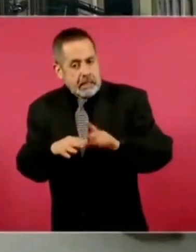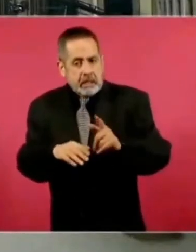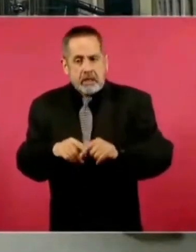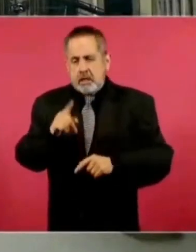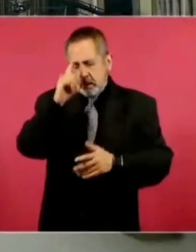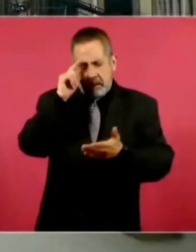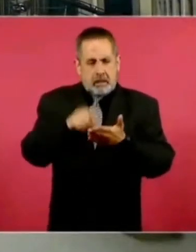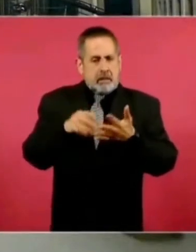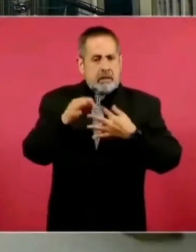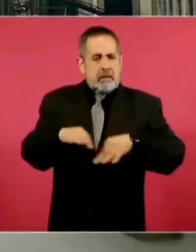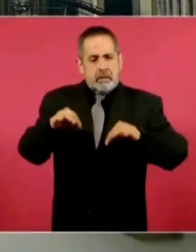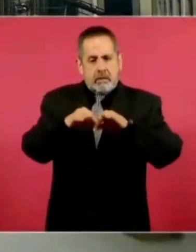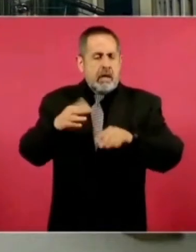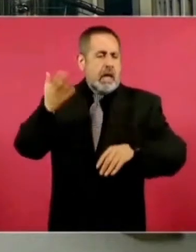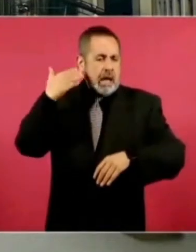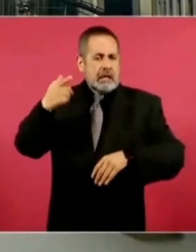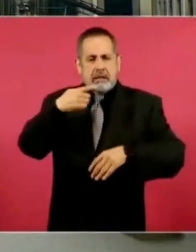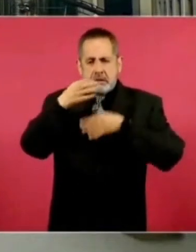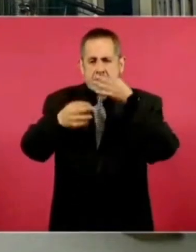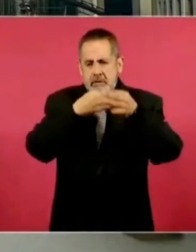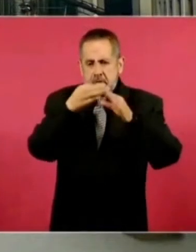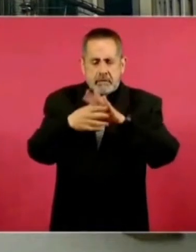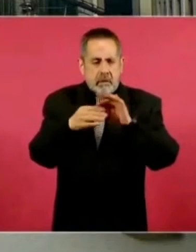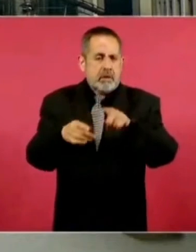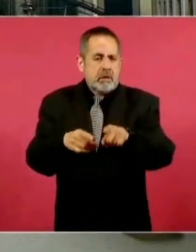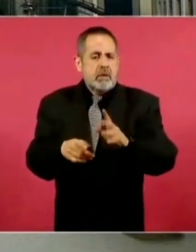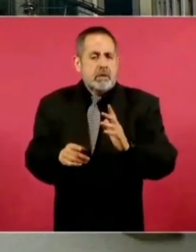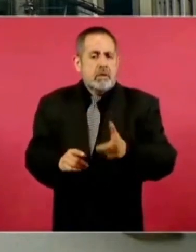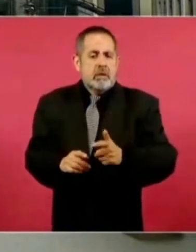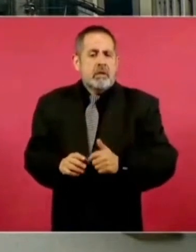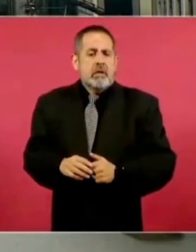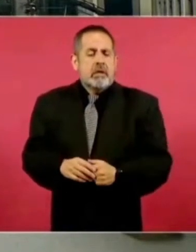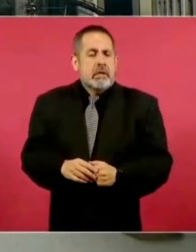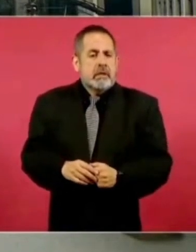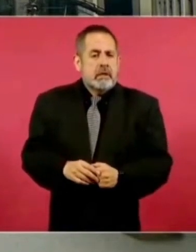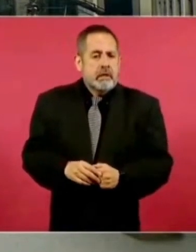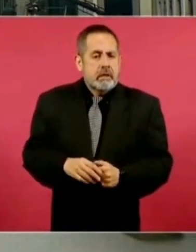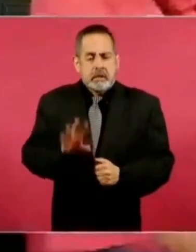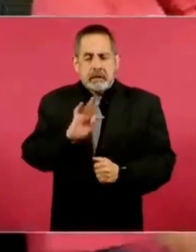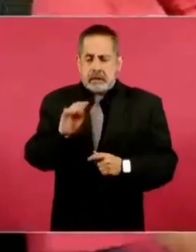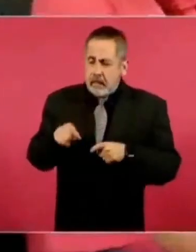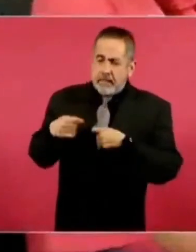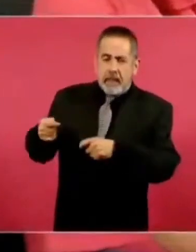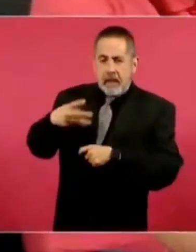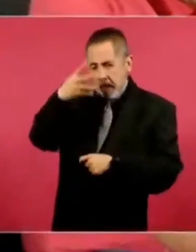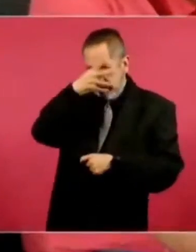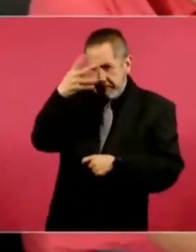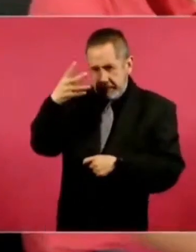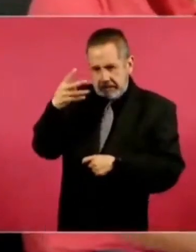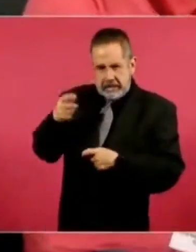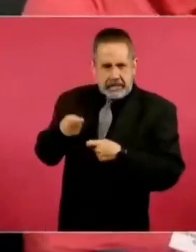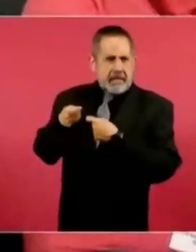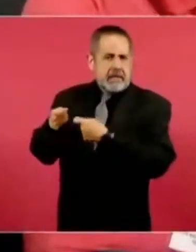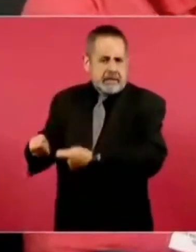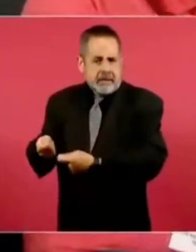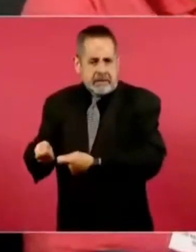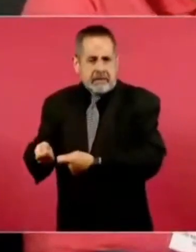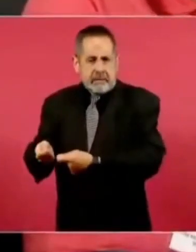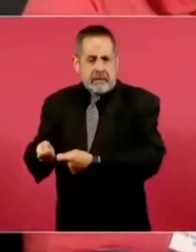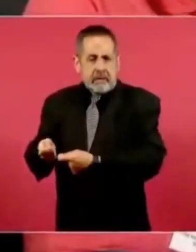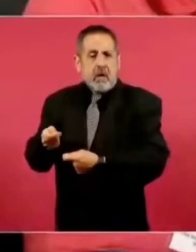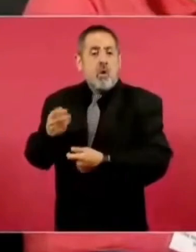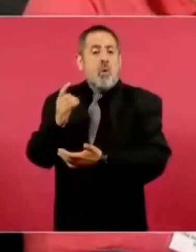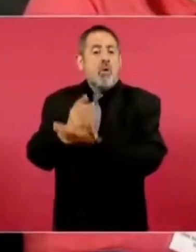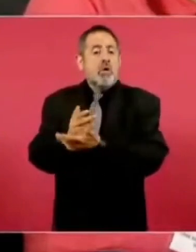Usted ya había informado que estaba trabajando la posibilidad de otorgarles visas a estos migrantes. No solamente son